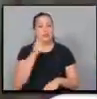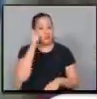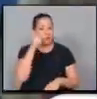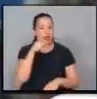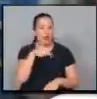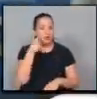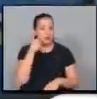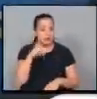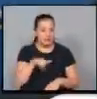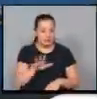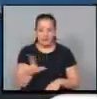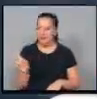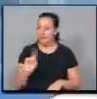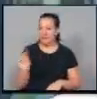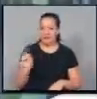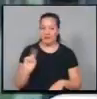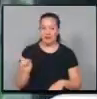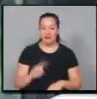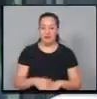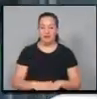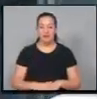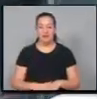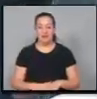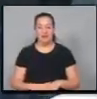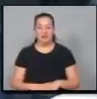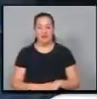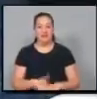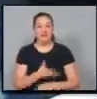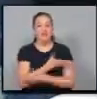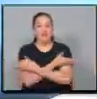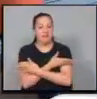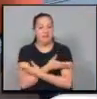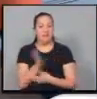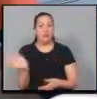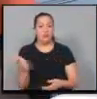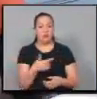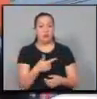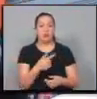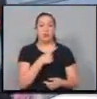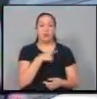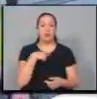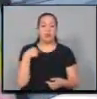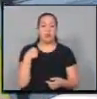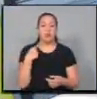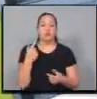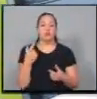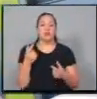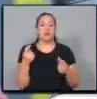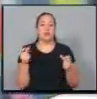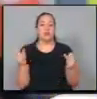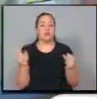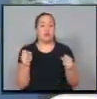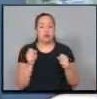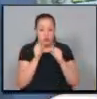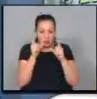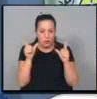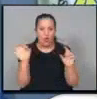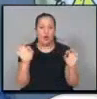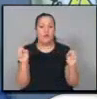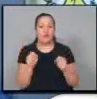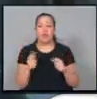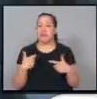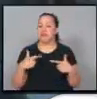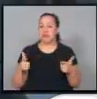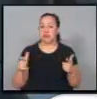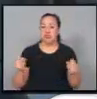así? No, nada. Está de mangas cortas y todo el mundo está con suéter. ¿La sorprendió o no tiene frío usted? No tengo